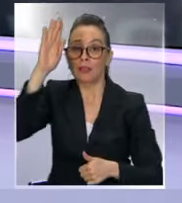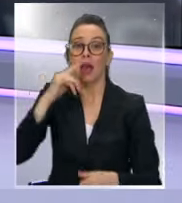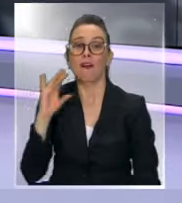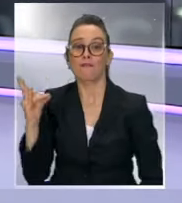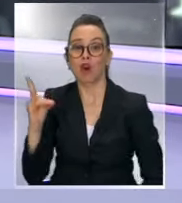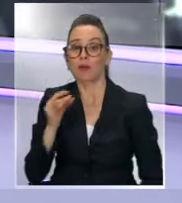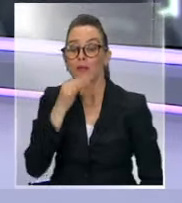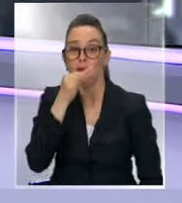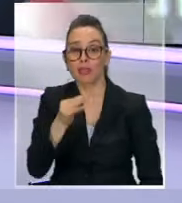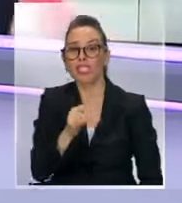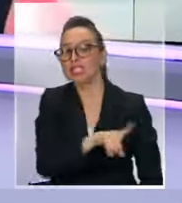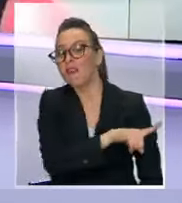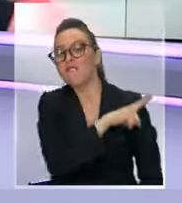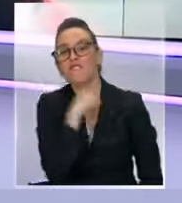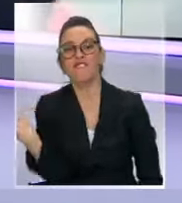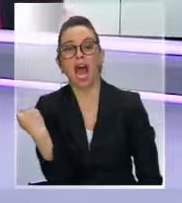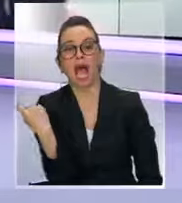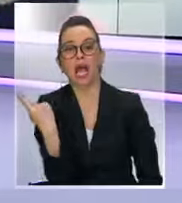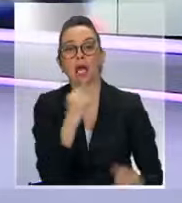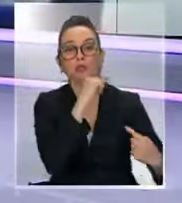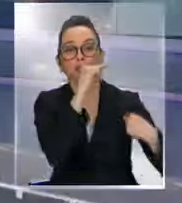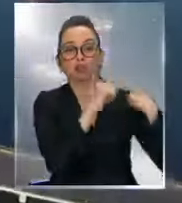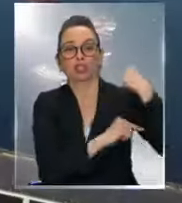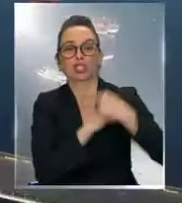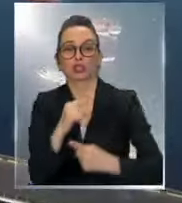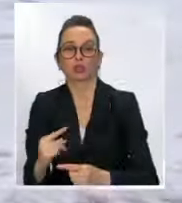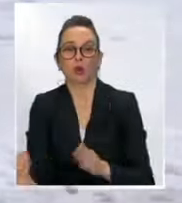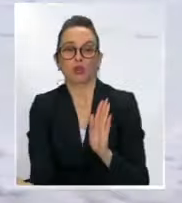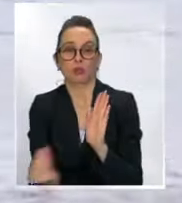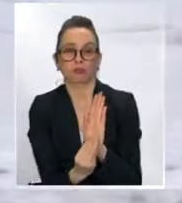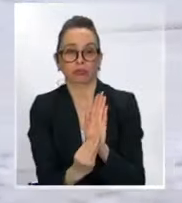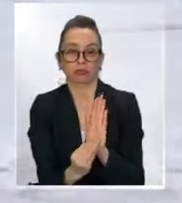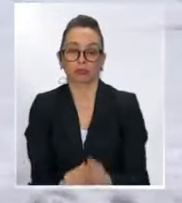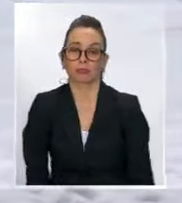Bolivia como un fracaso histórico.